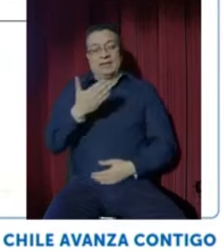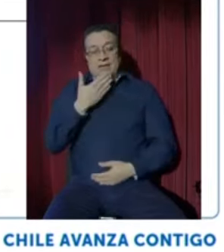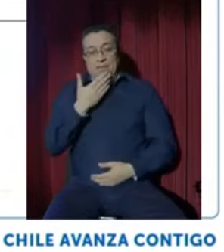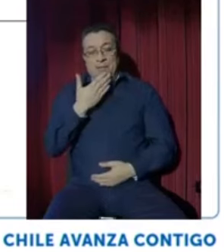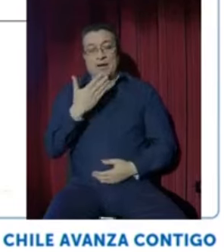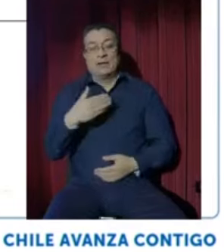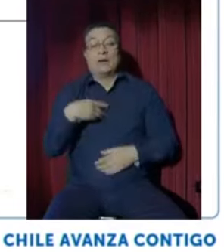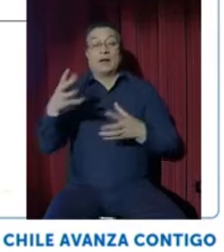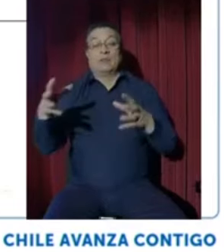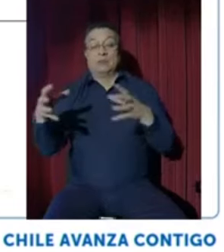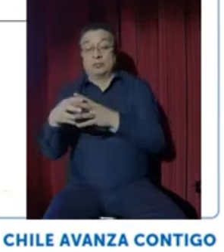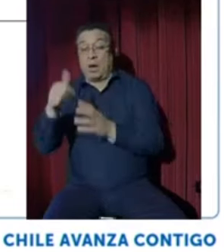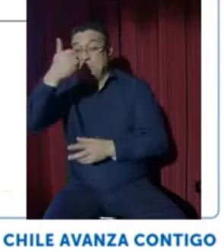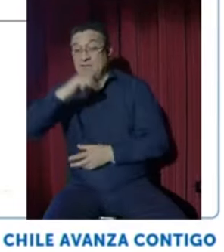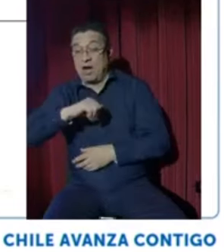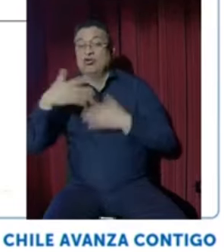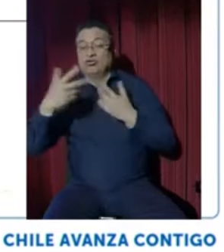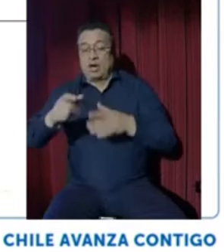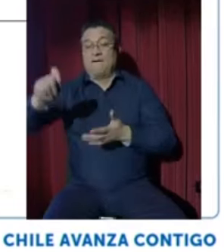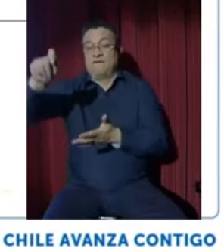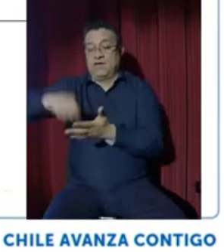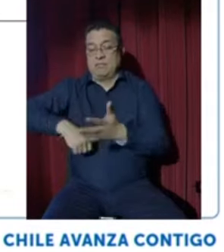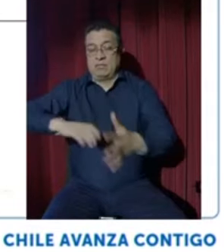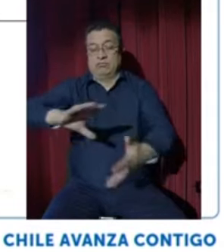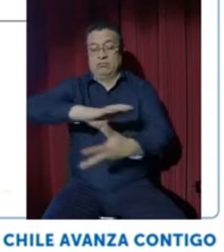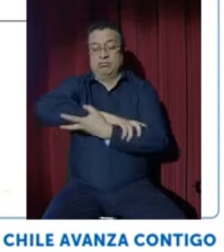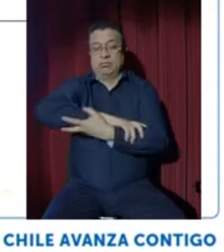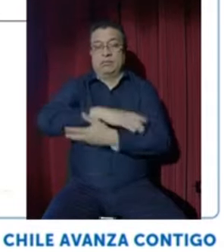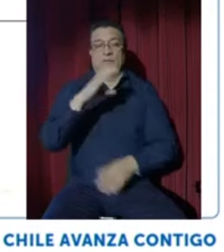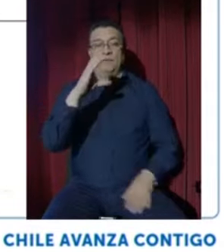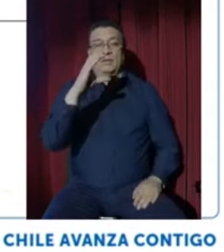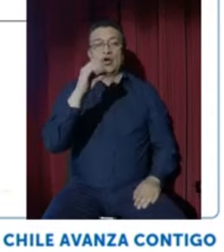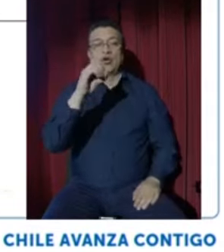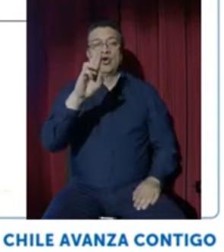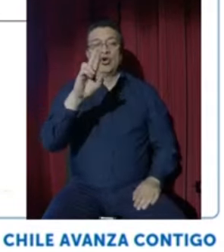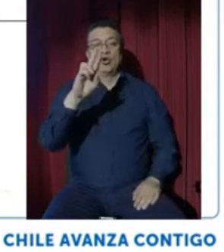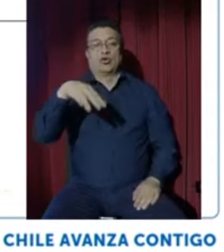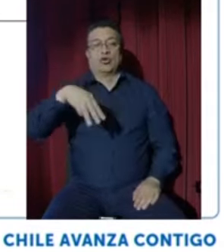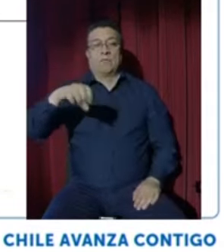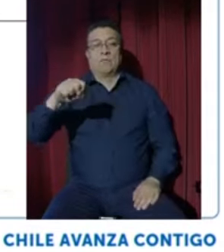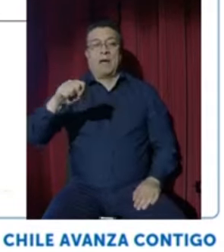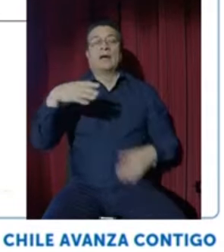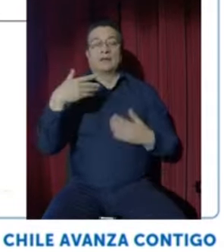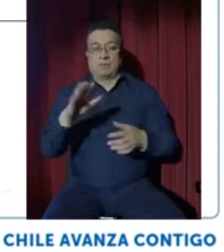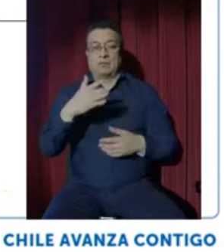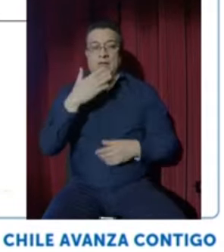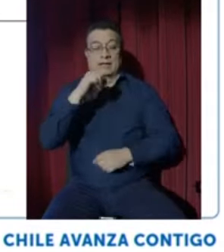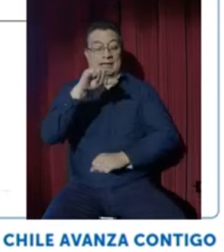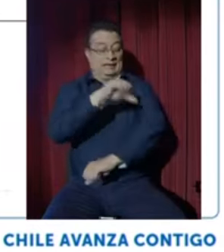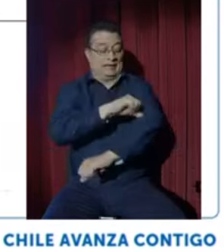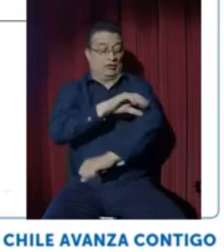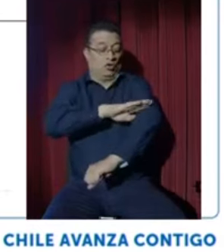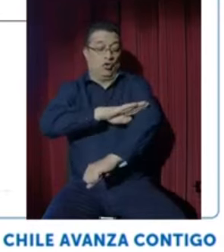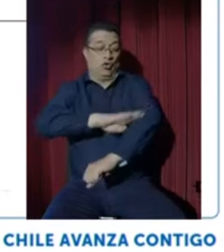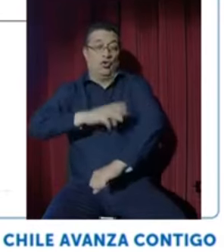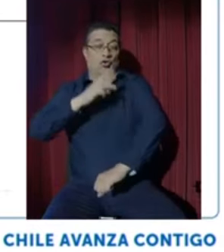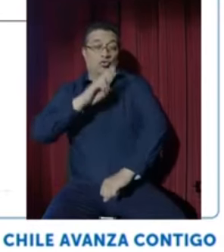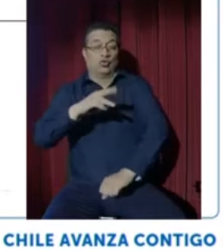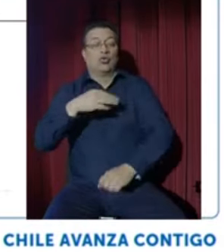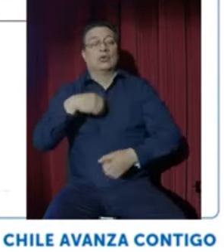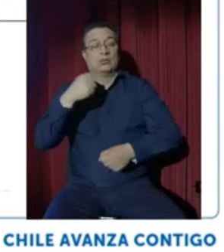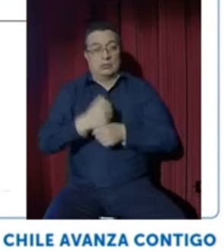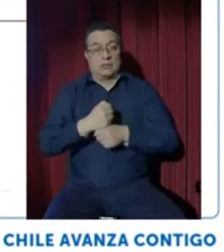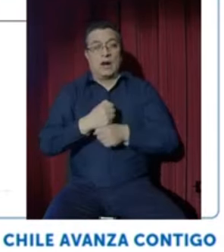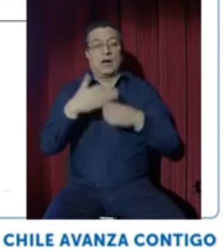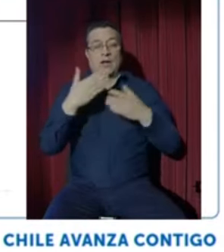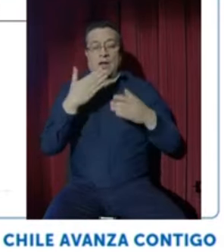eh firmamos un convenio con cor for para poder tener labores de prevención en la macrozona Cent Sur que sean efectivas y